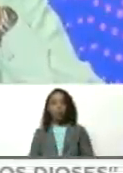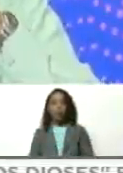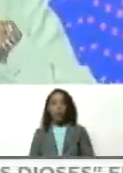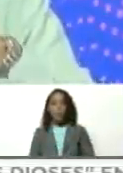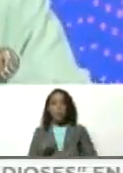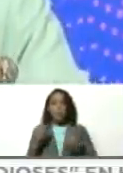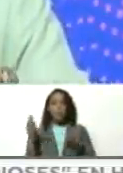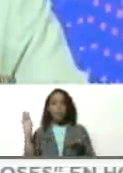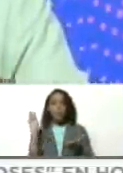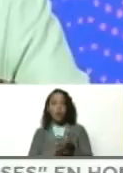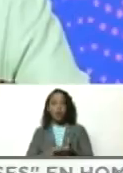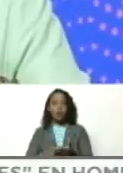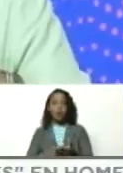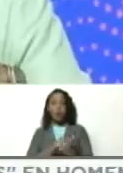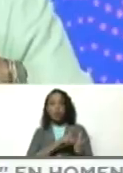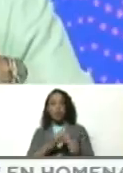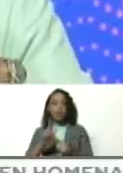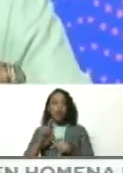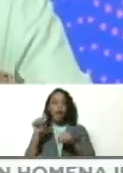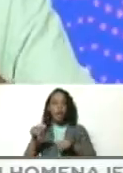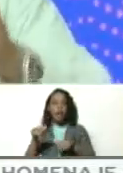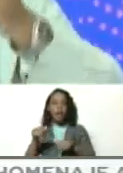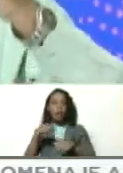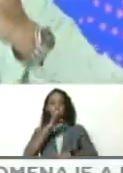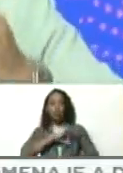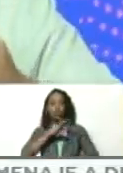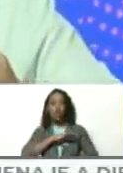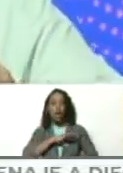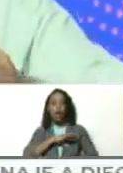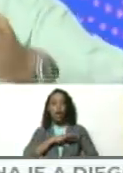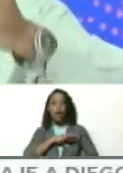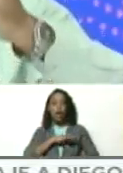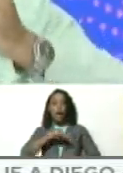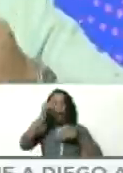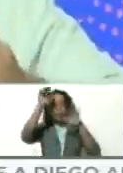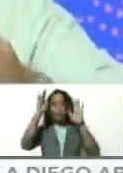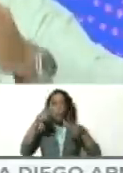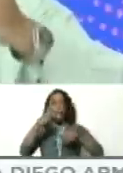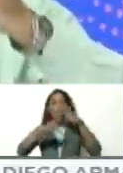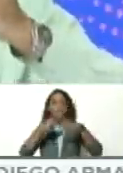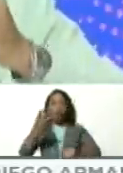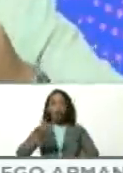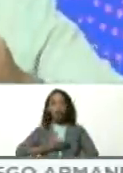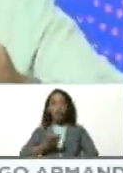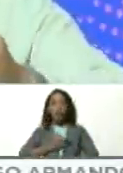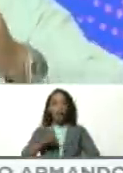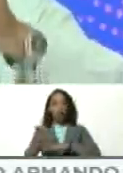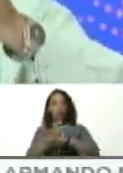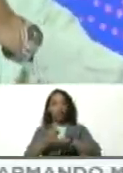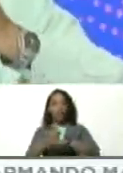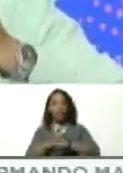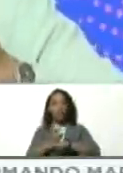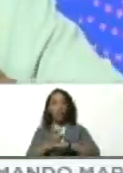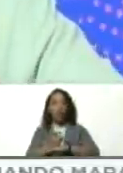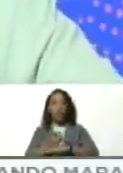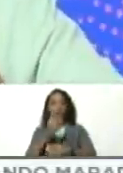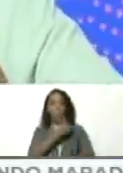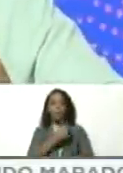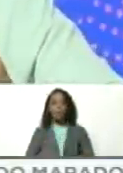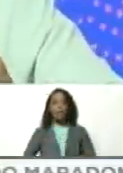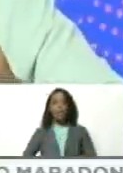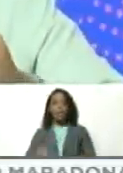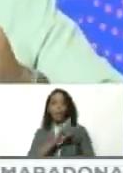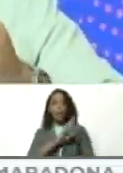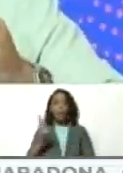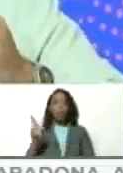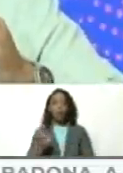para poner el acento en lo social. Desde lo político, desde la alcaldía, desde la gobernación, desde la presidencia de la